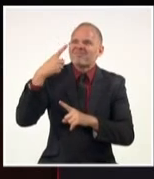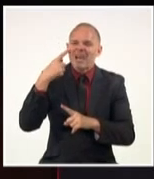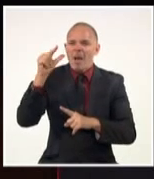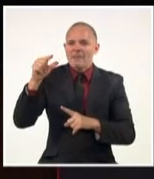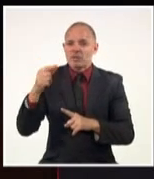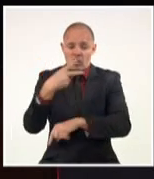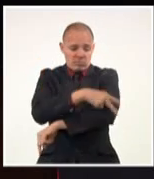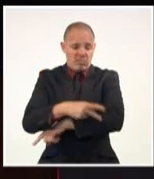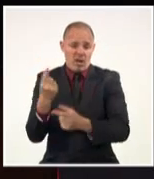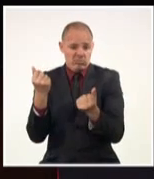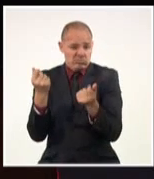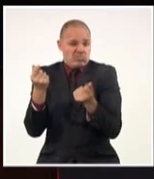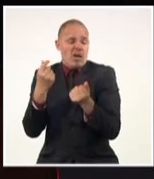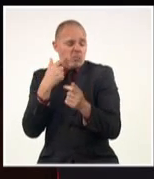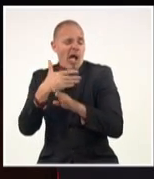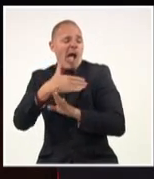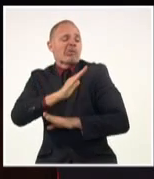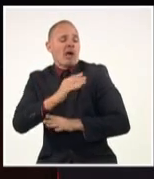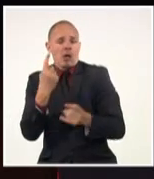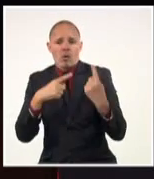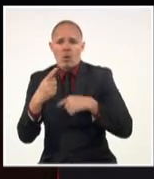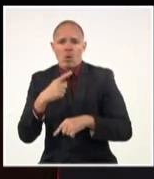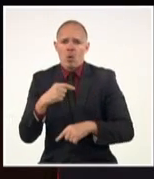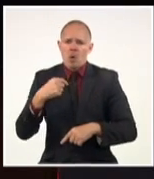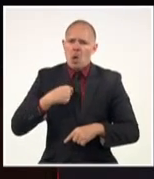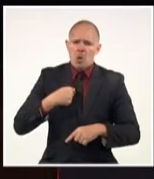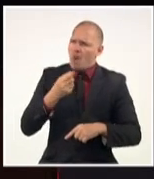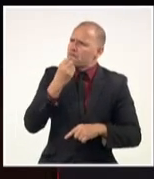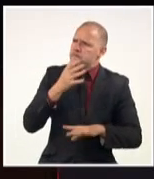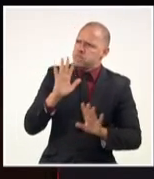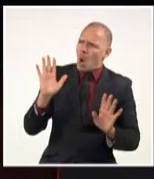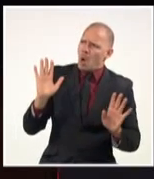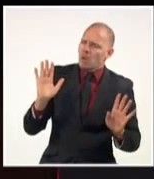poderosos. No nos cansaremos de demandar el levantamiento del